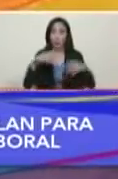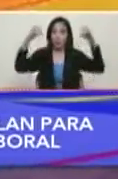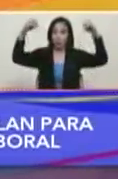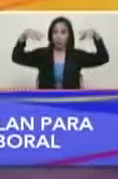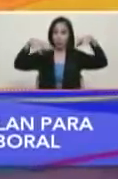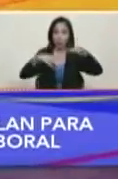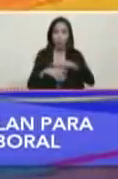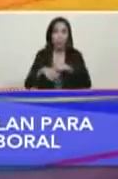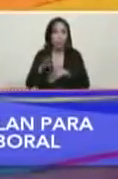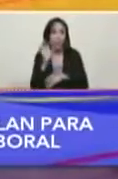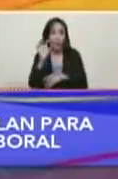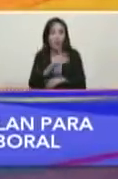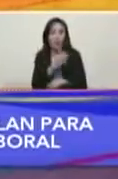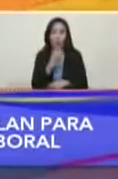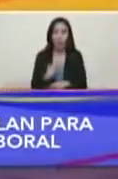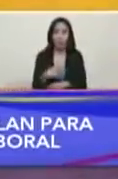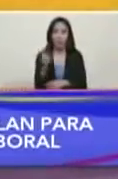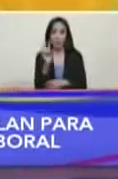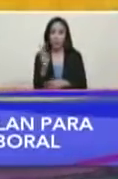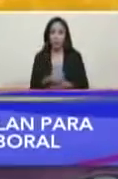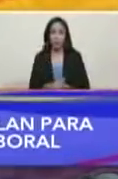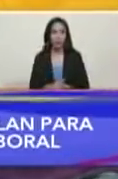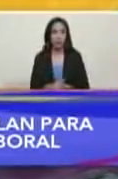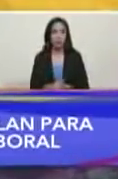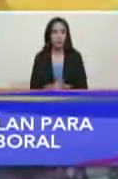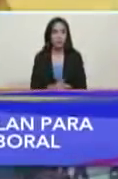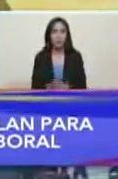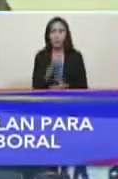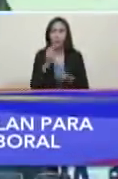país? Mucha gente.